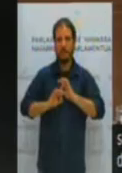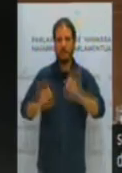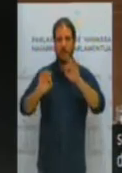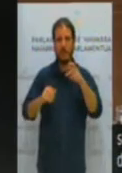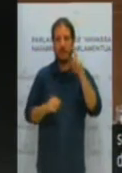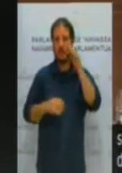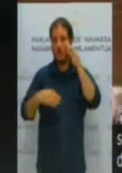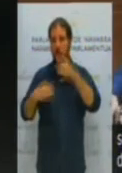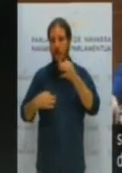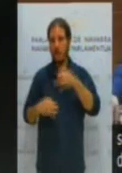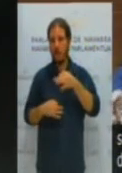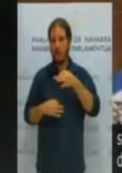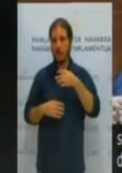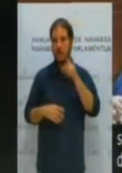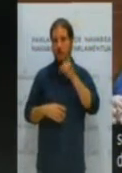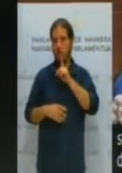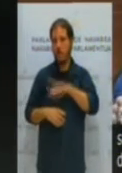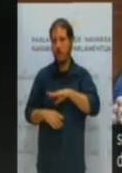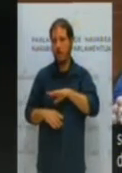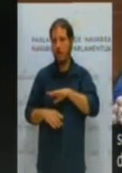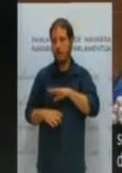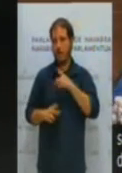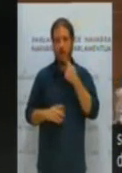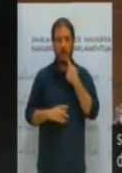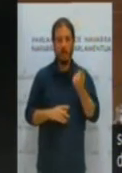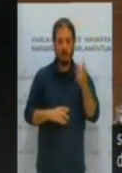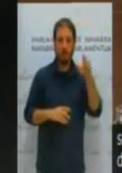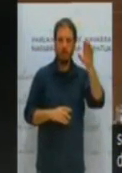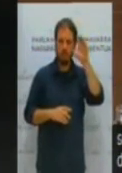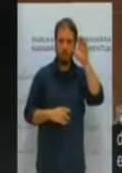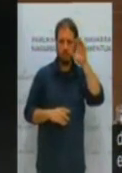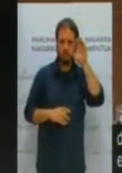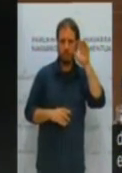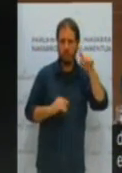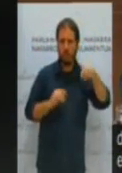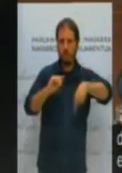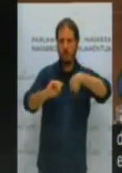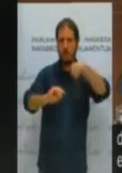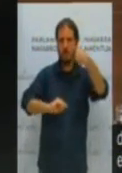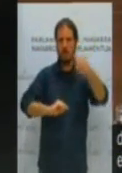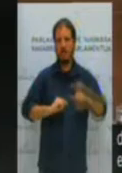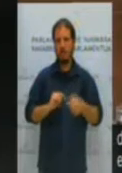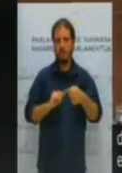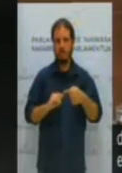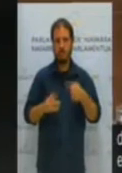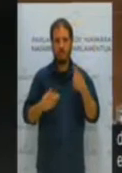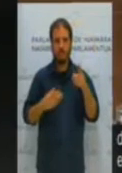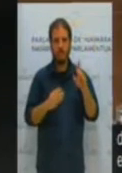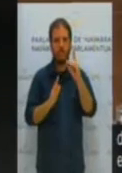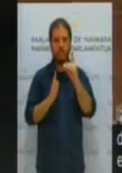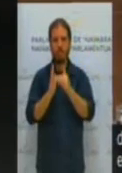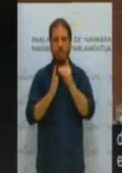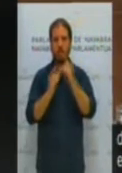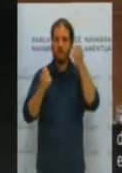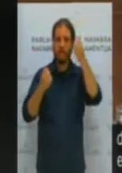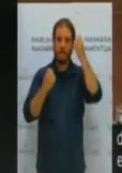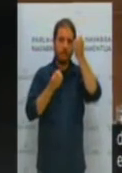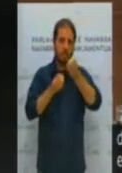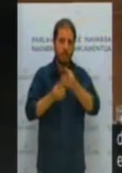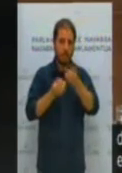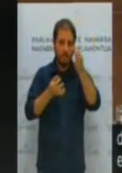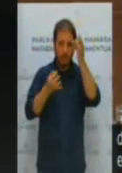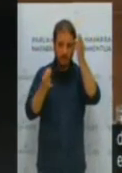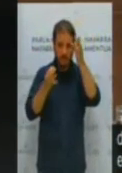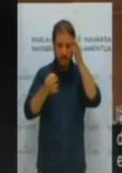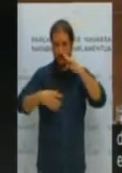realidad diciendo que va a escuchar y luego se encuentra con unos datos y unas